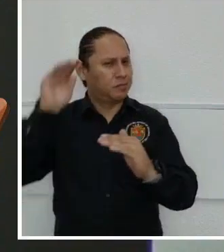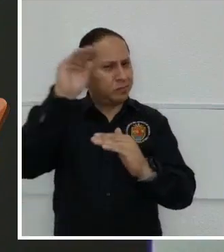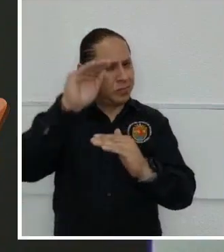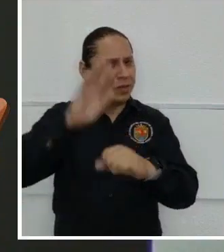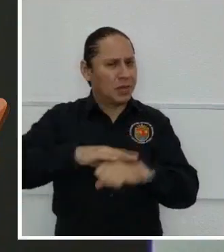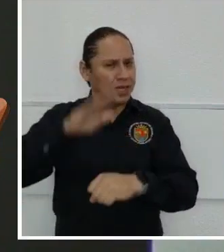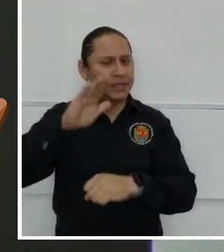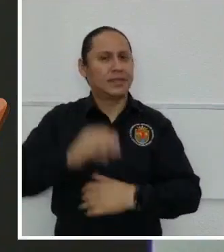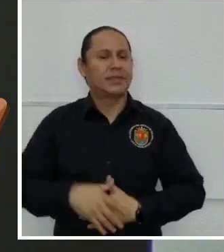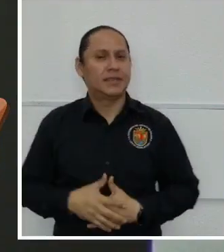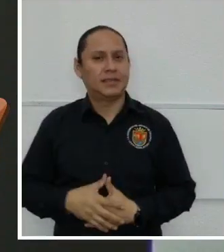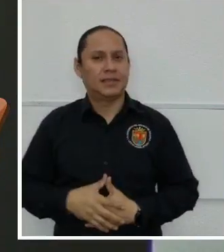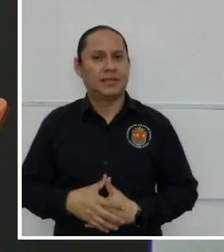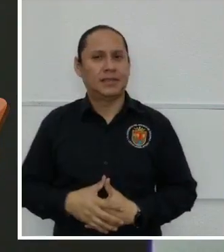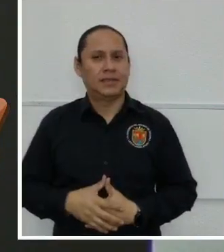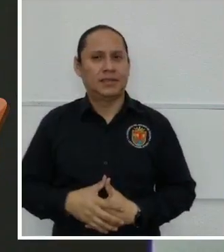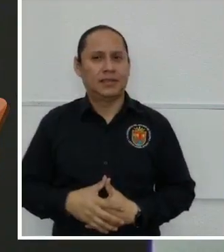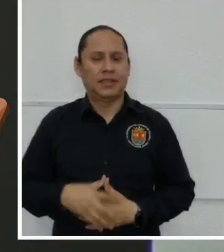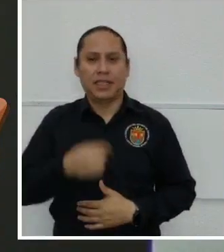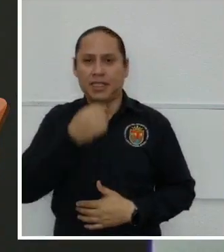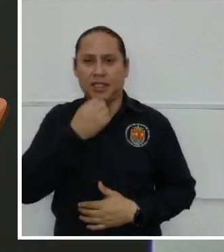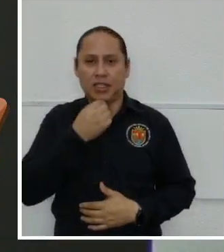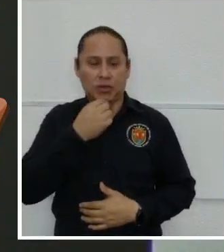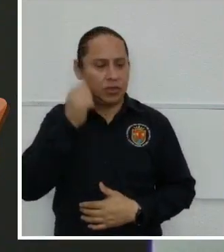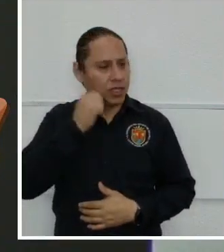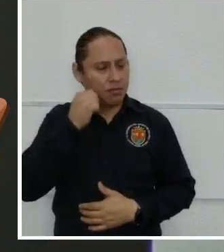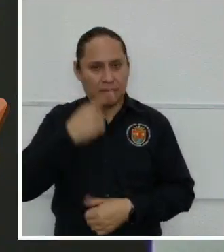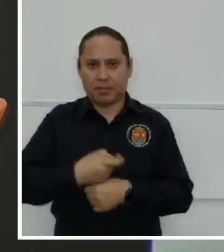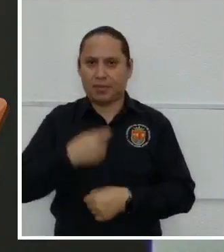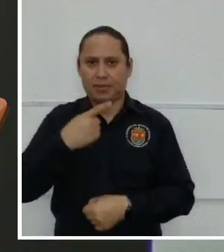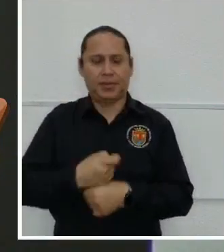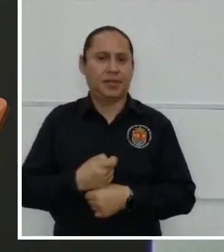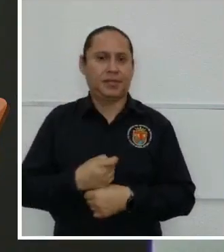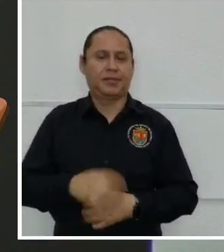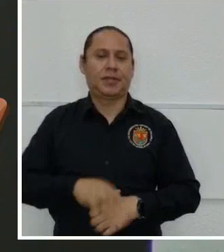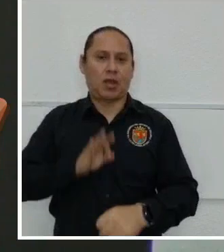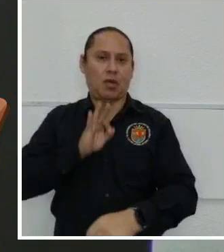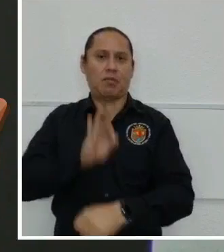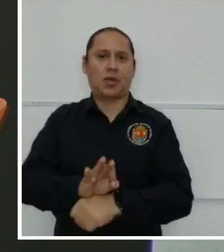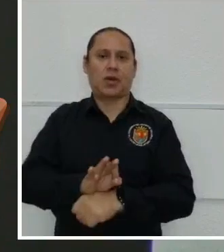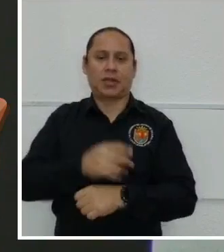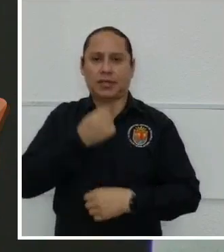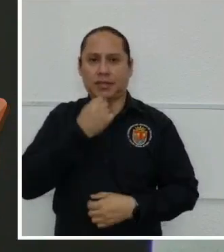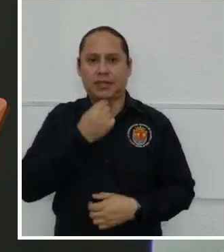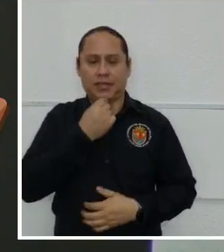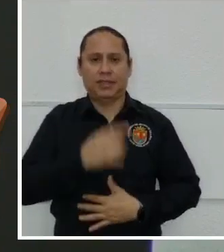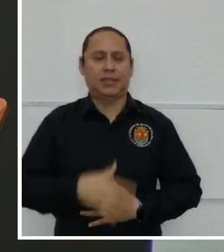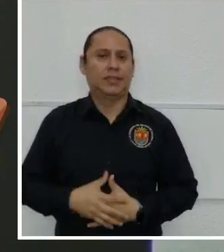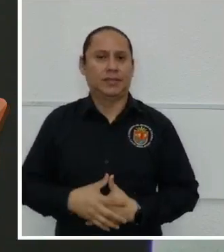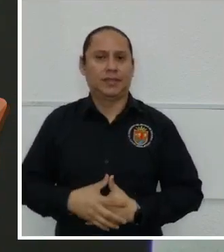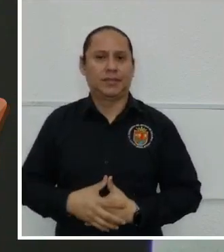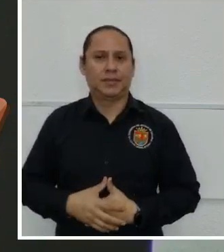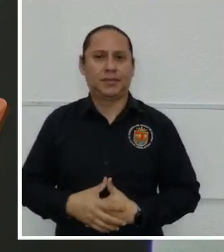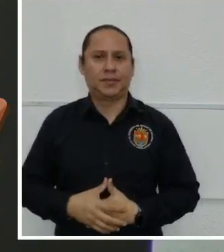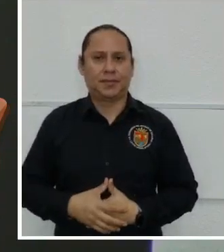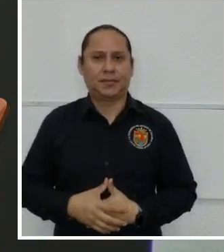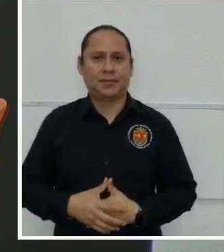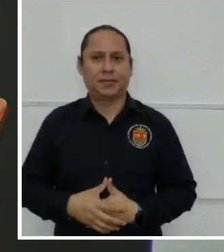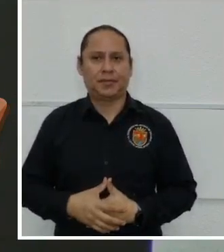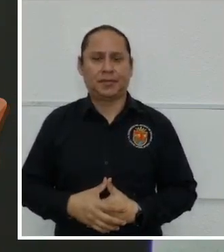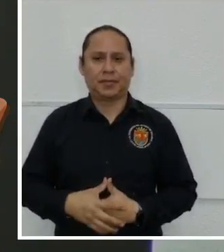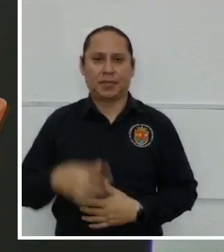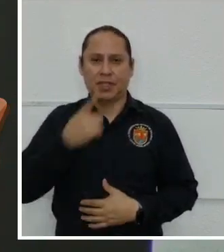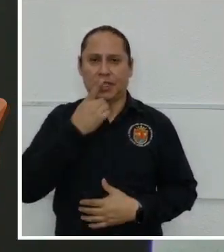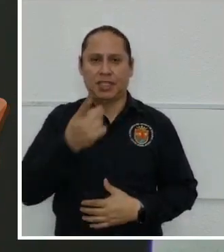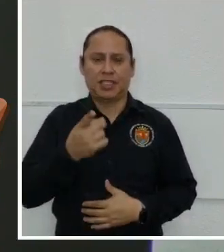todo está la niñez, está la protección de la niñez y está, como lo